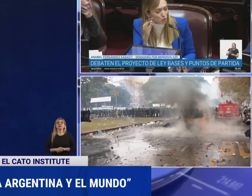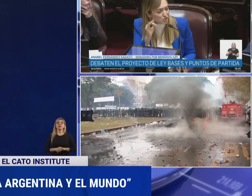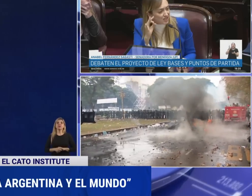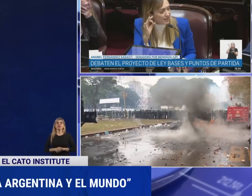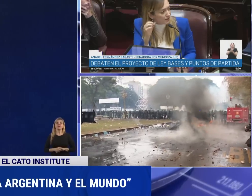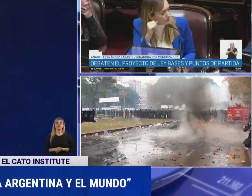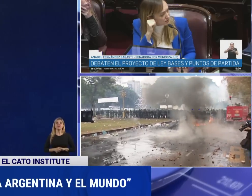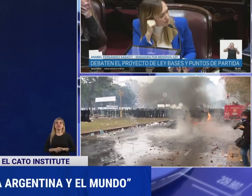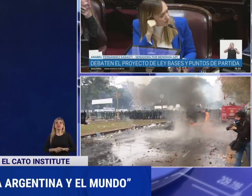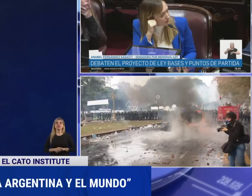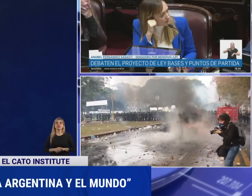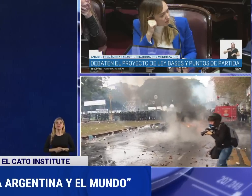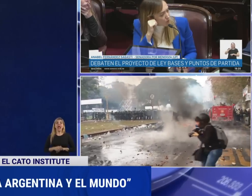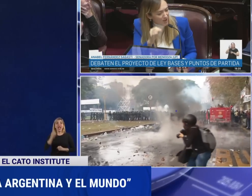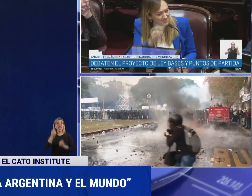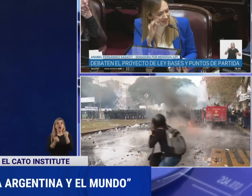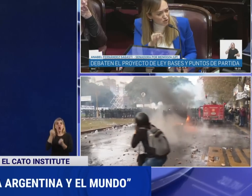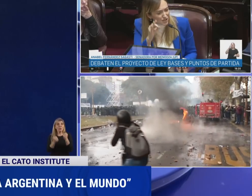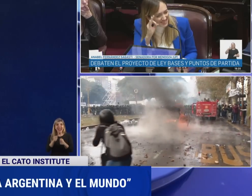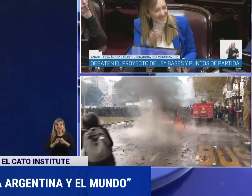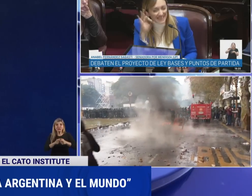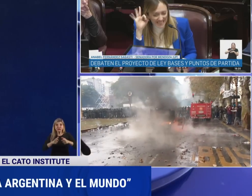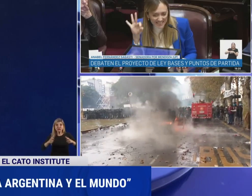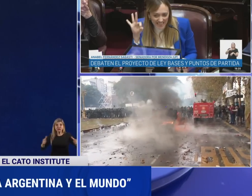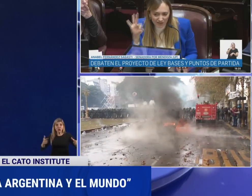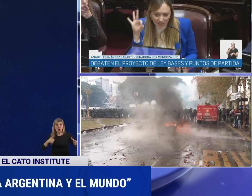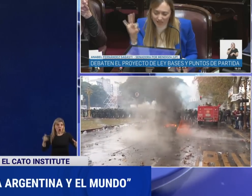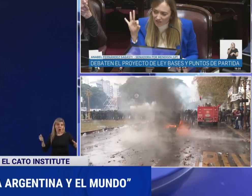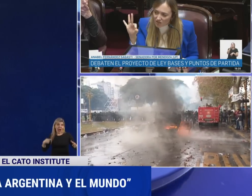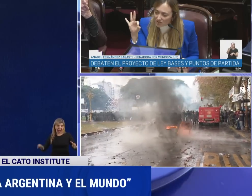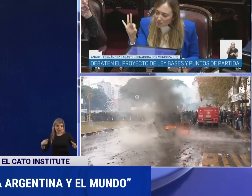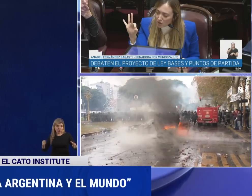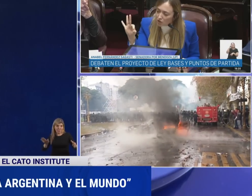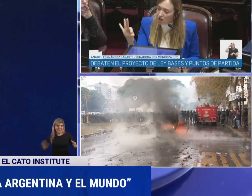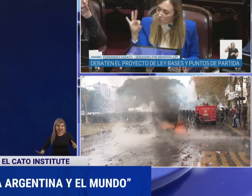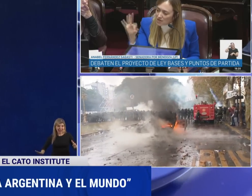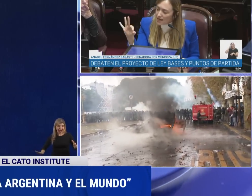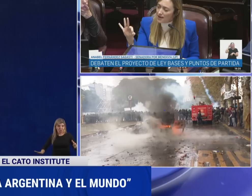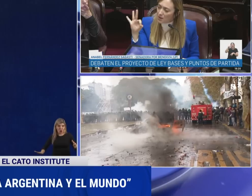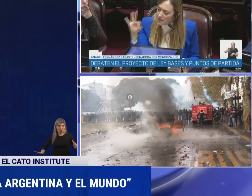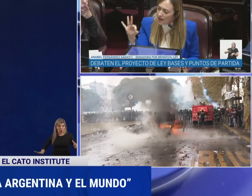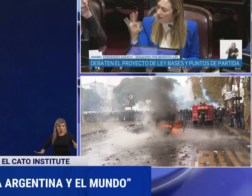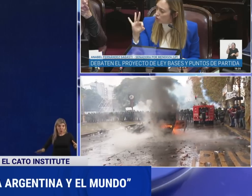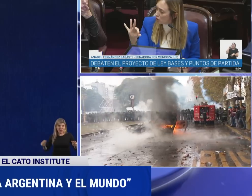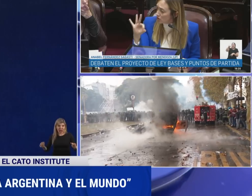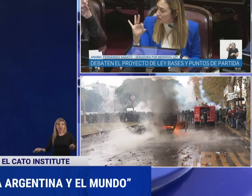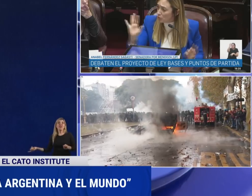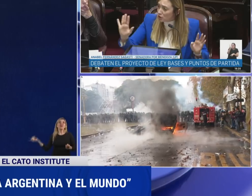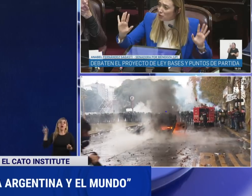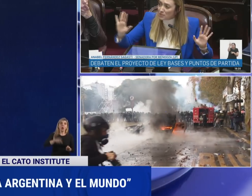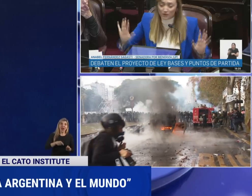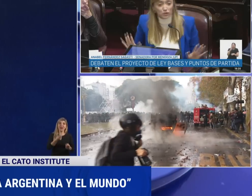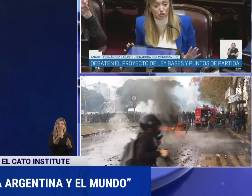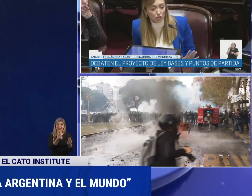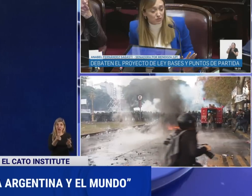que la economía crezca, el gasto yo lo voy a mantener pisado. ¿Para qué? Para devolverle el dinero a los